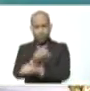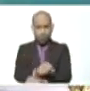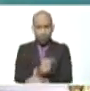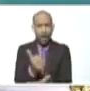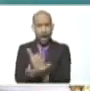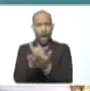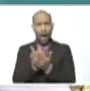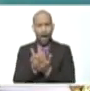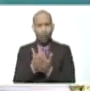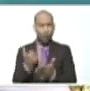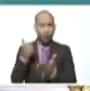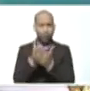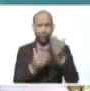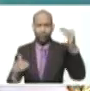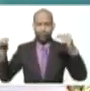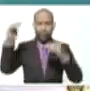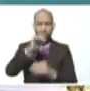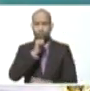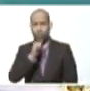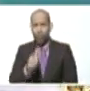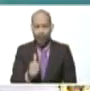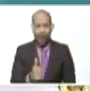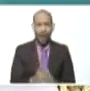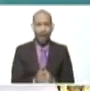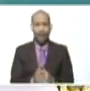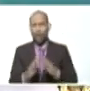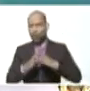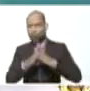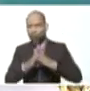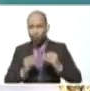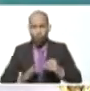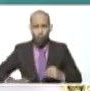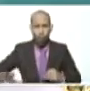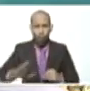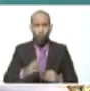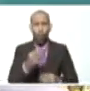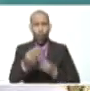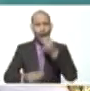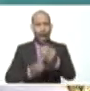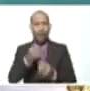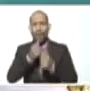mal usando la fuerza mansa y desarmada del bien.